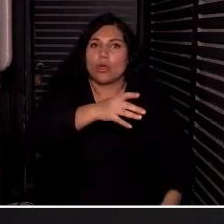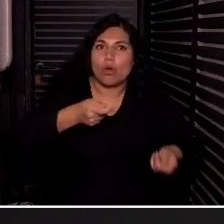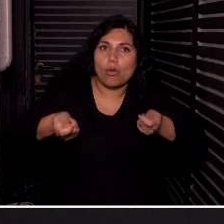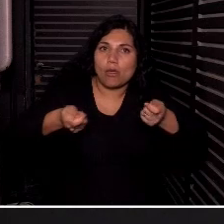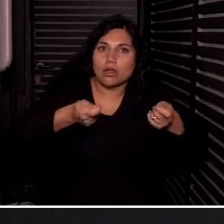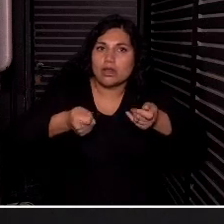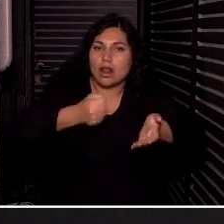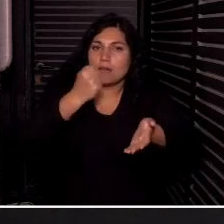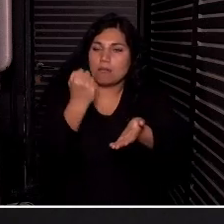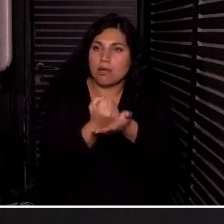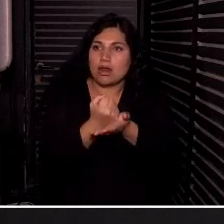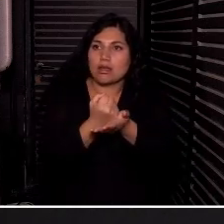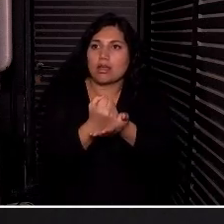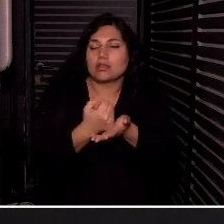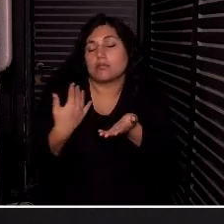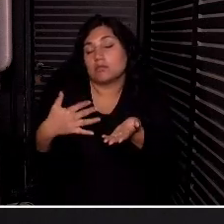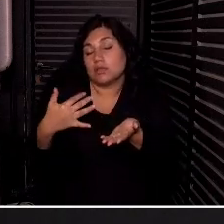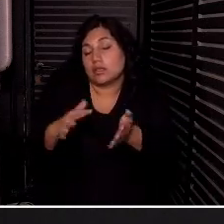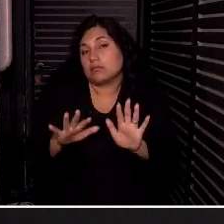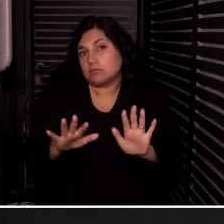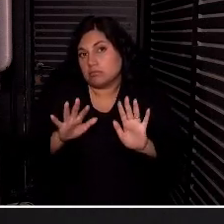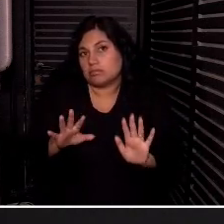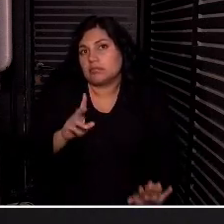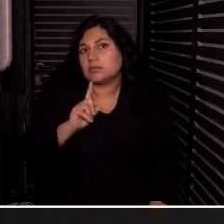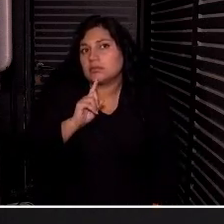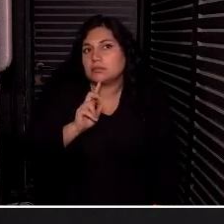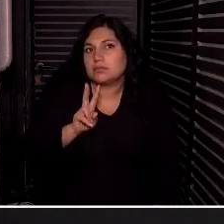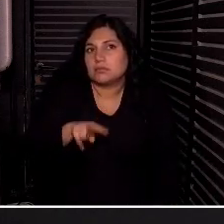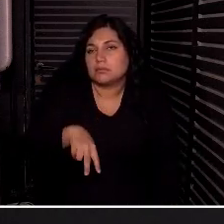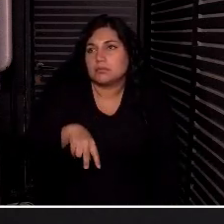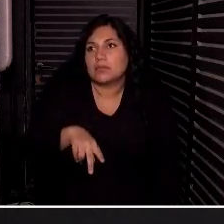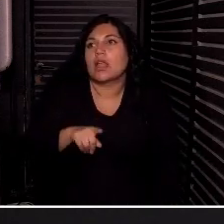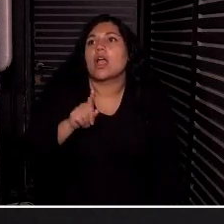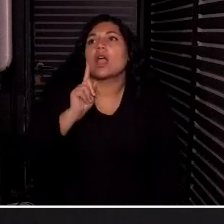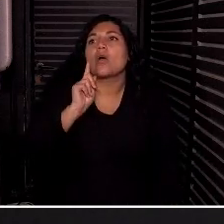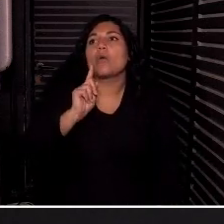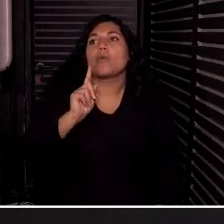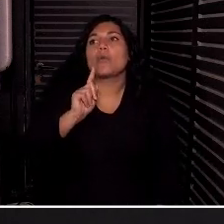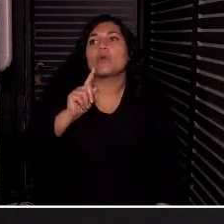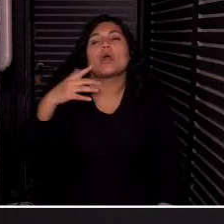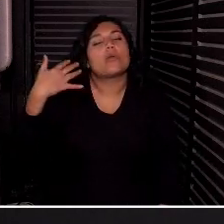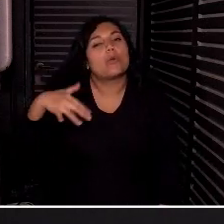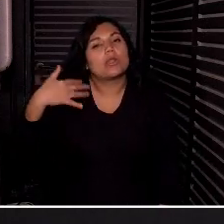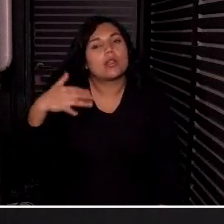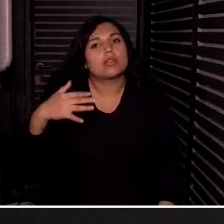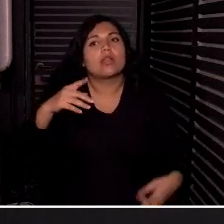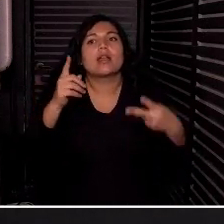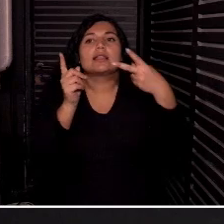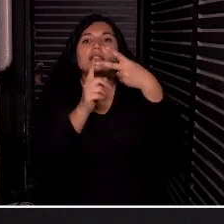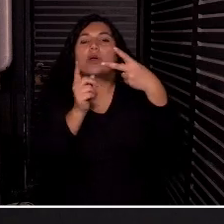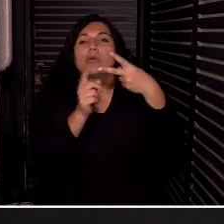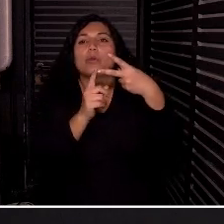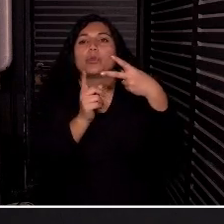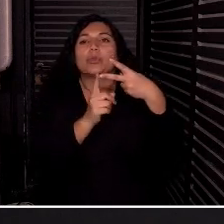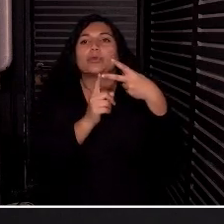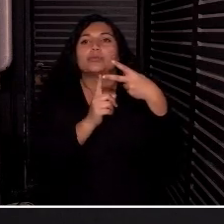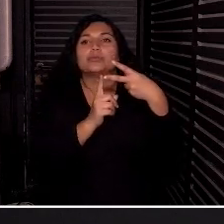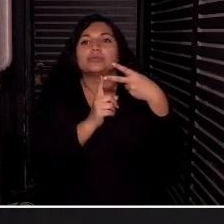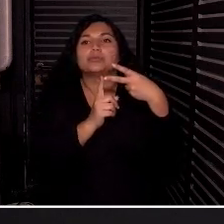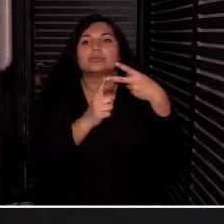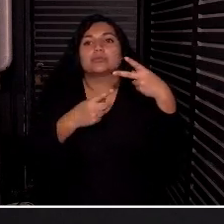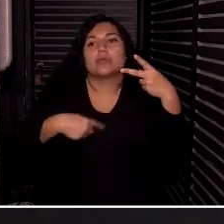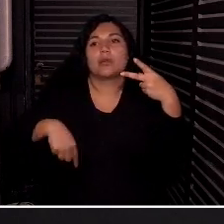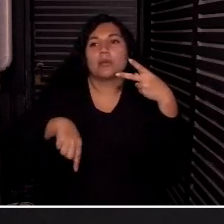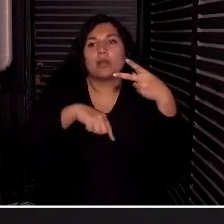cual las marcas aprecian que a ti te vean ya ahí hay uno muy muy relevante el segundo eh que para